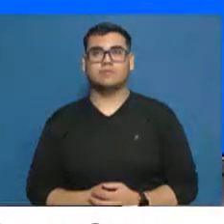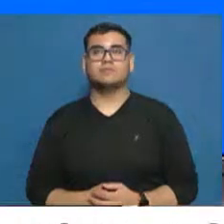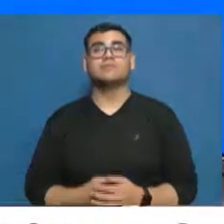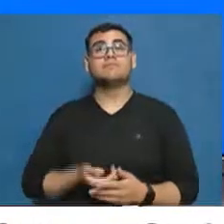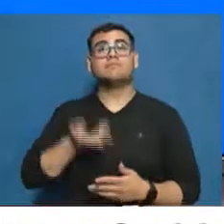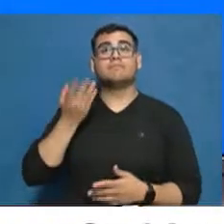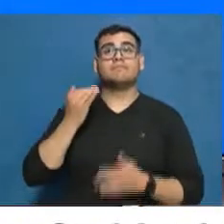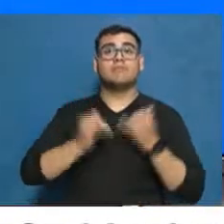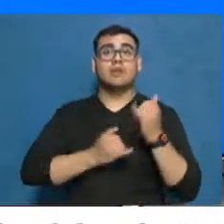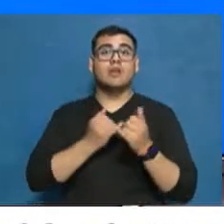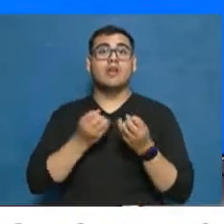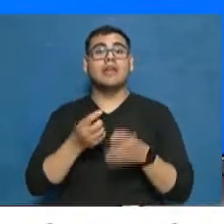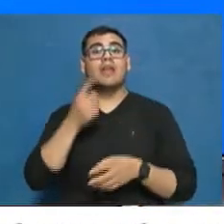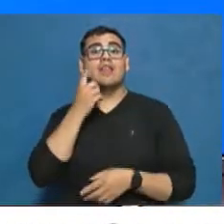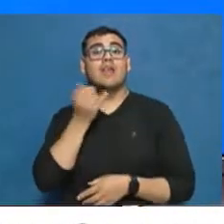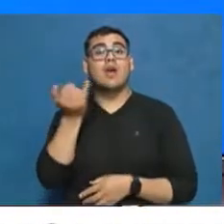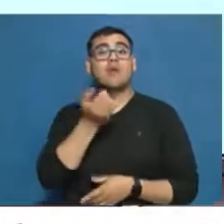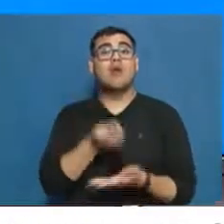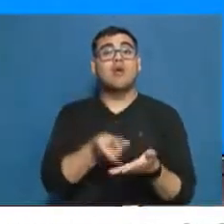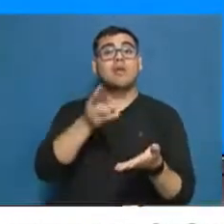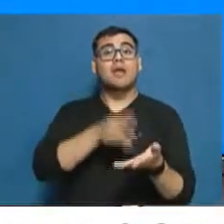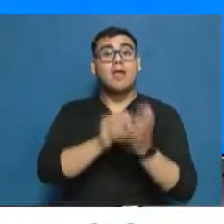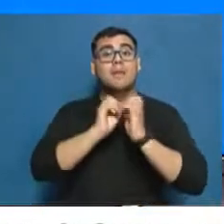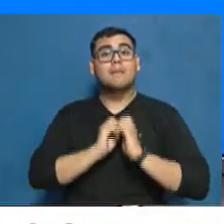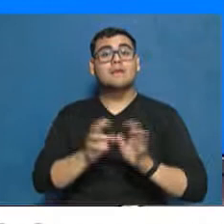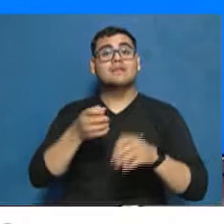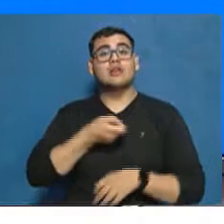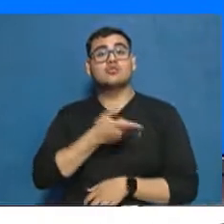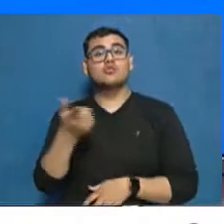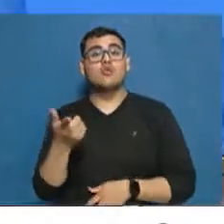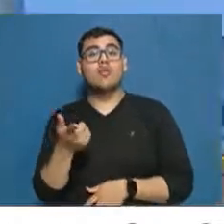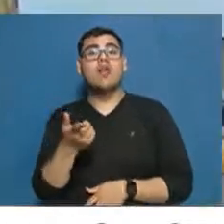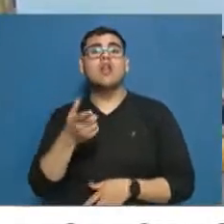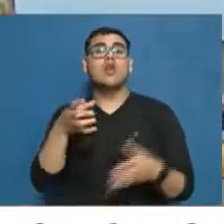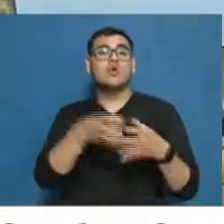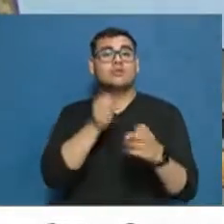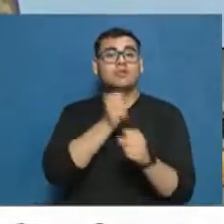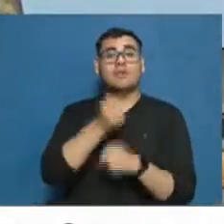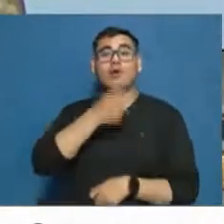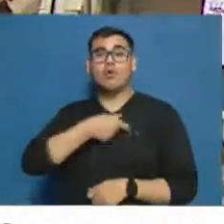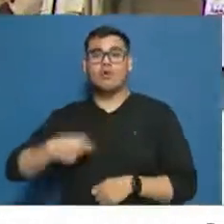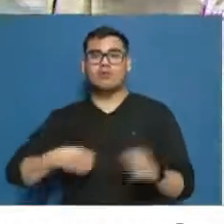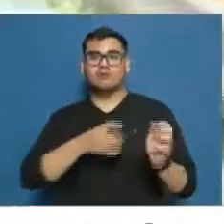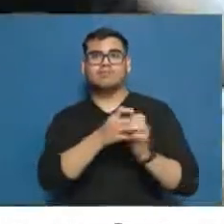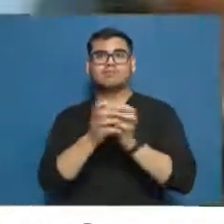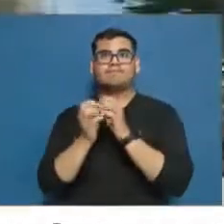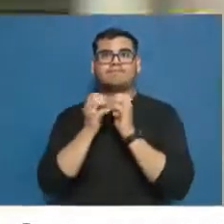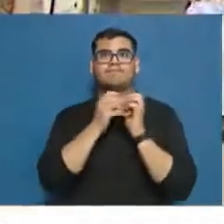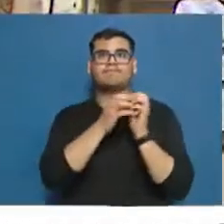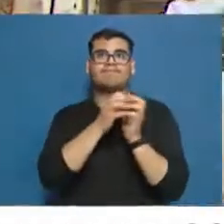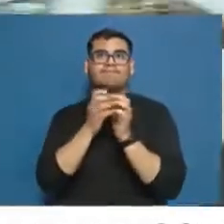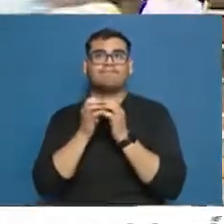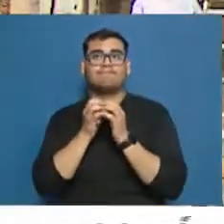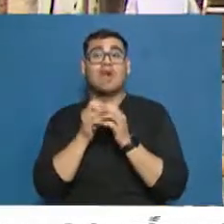Decíamos que este jueves se retomaron las negociaciones paritarias en la Subsecretaría de Trabajo y el gobierno llevó